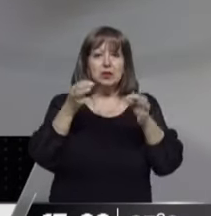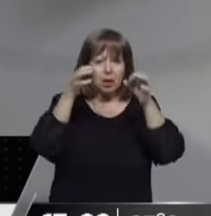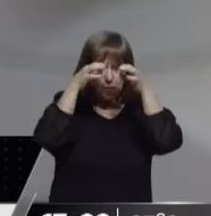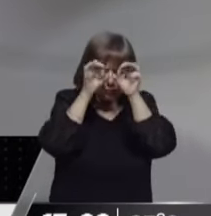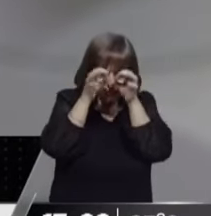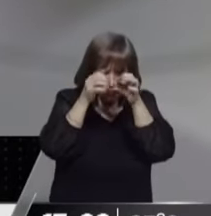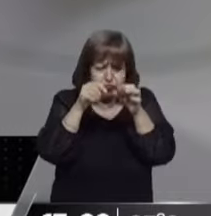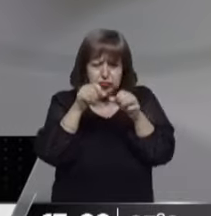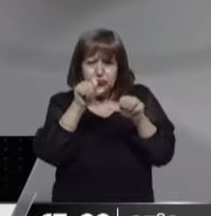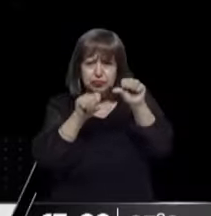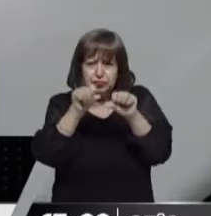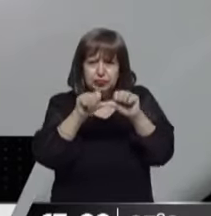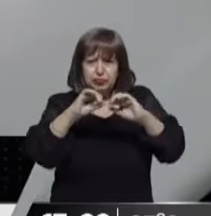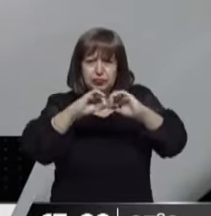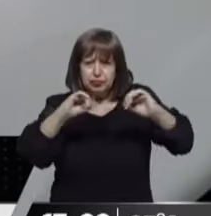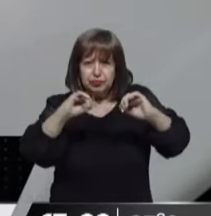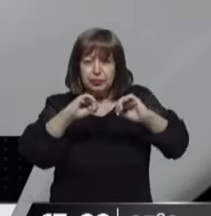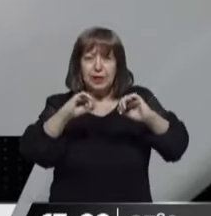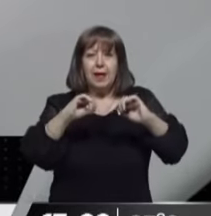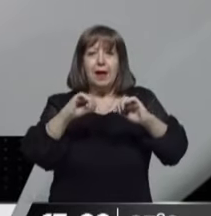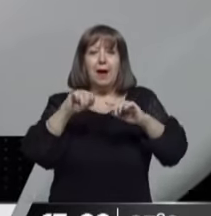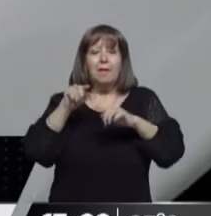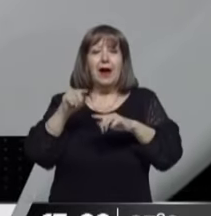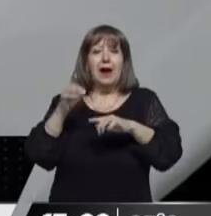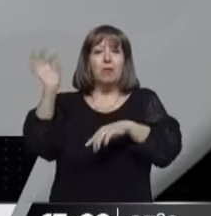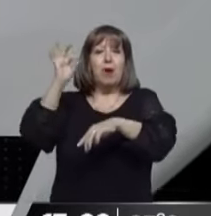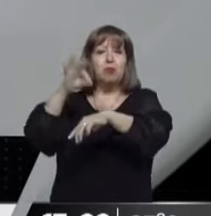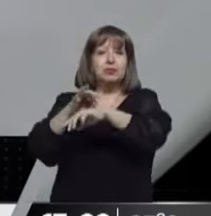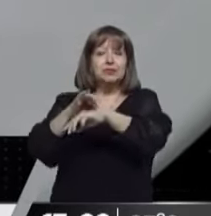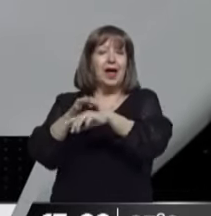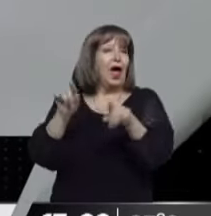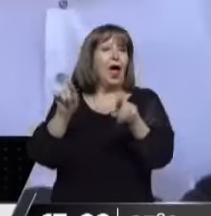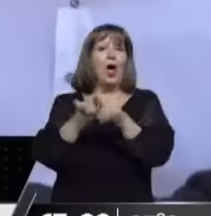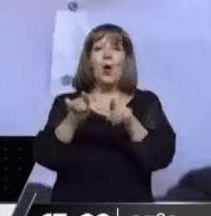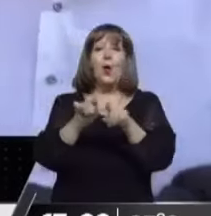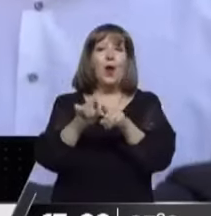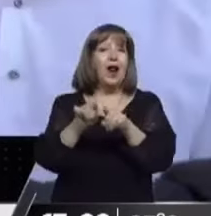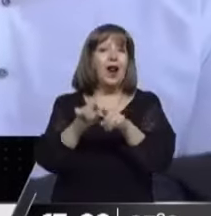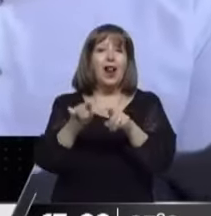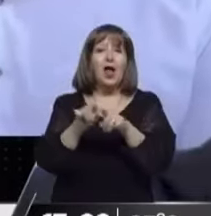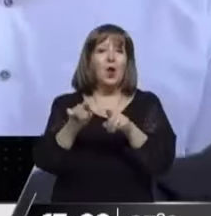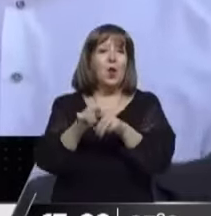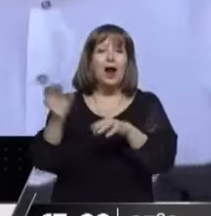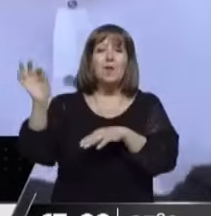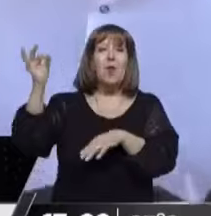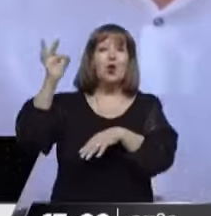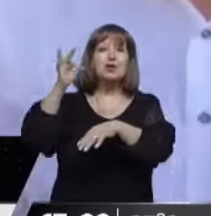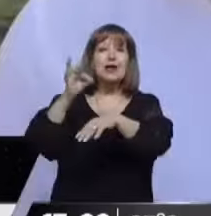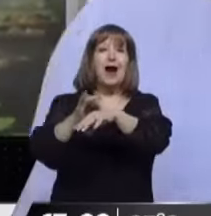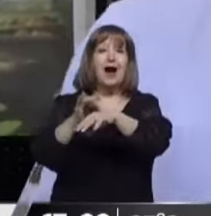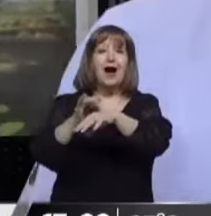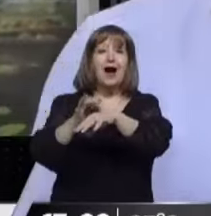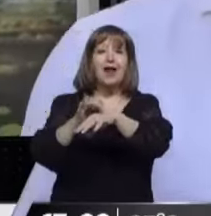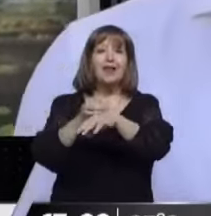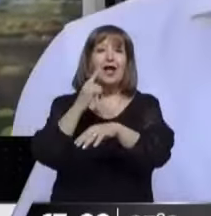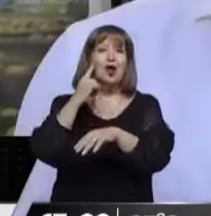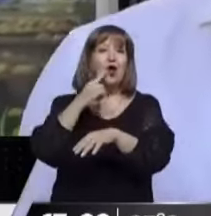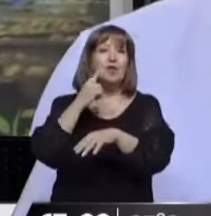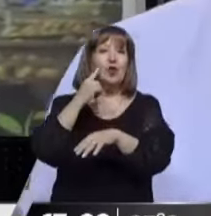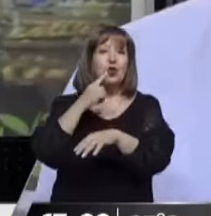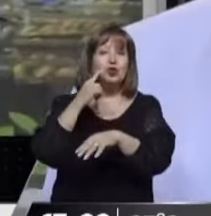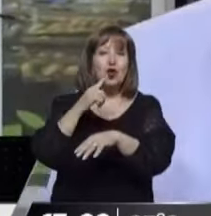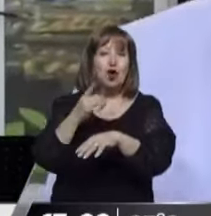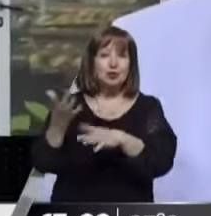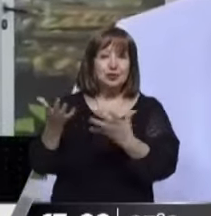misma técnica del insecto estéril que se implementa en la mosca de los frutos eh trasladada a otra especie eh El desafío está